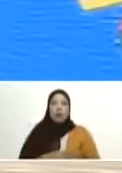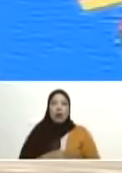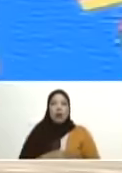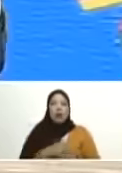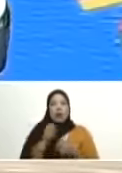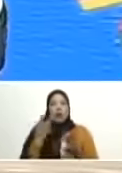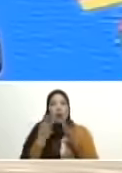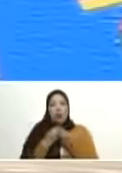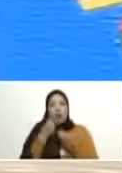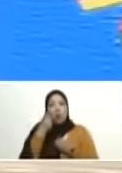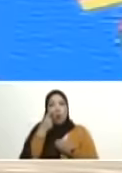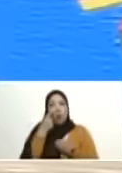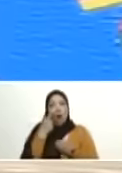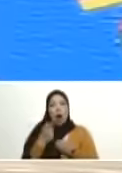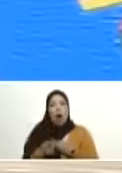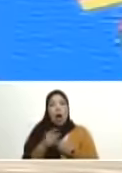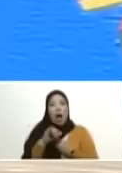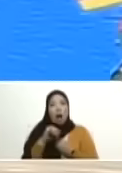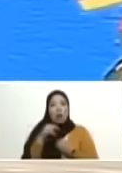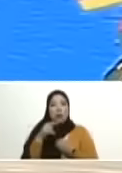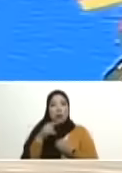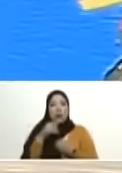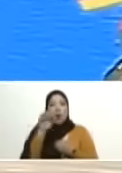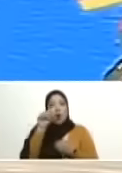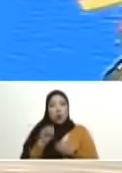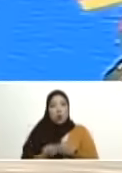amamantado en el Pentágono, en el Comando Sur.